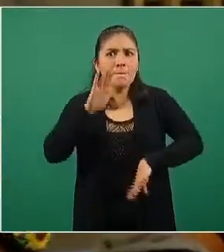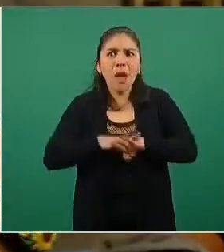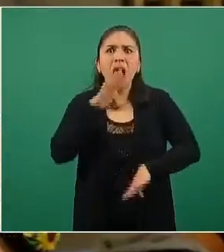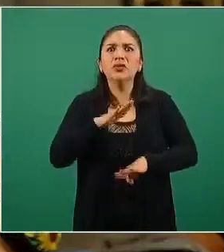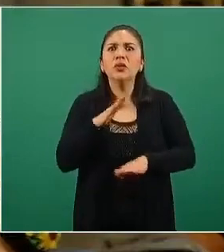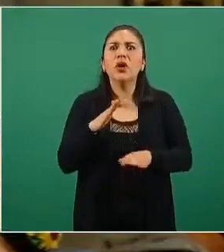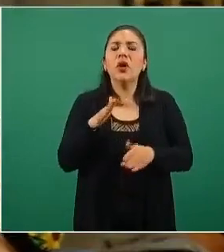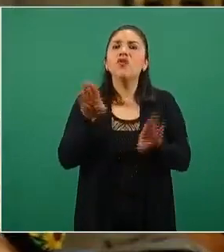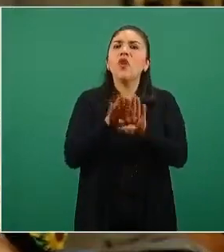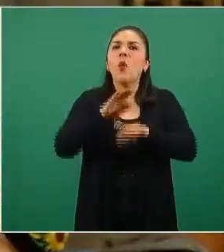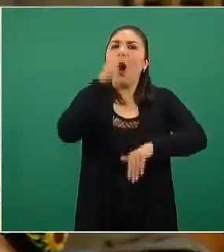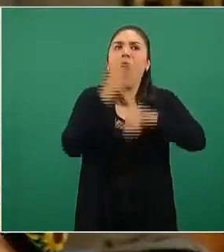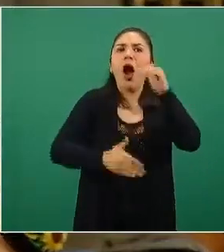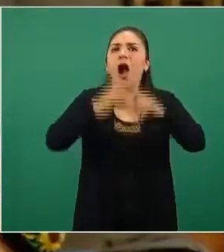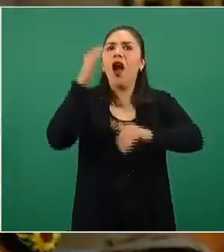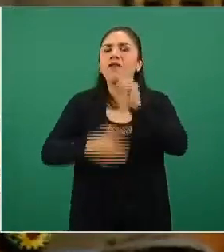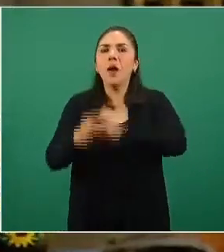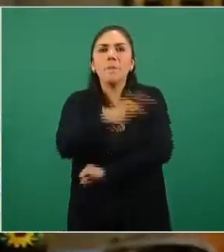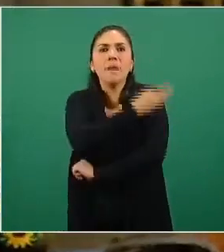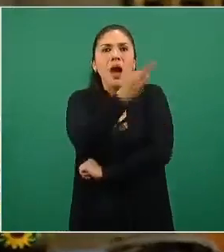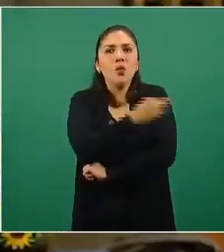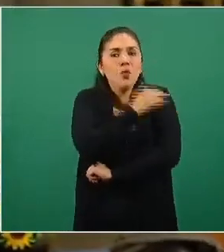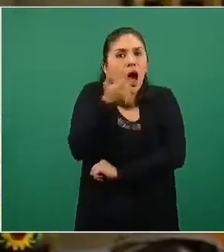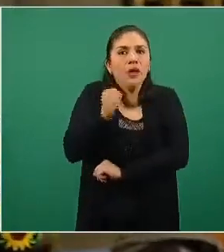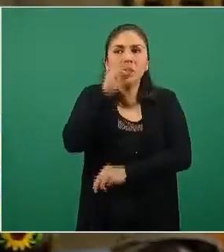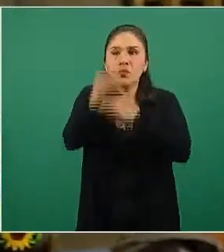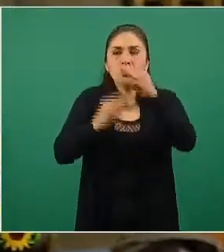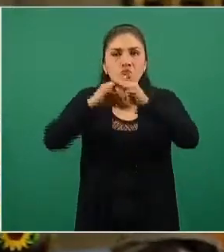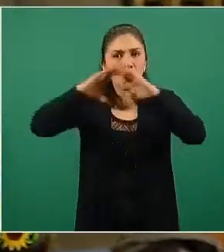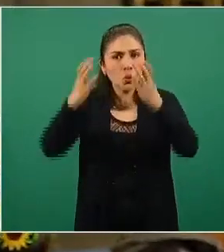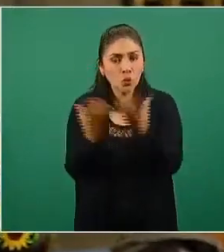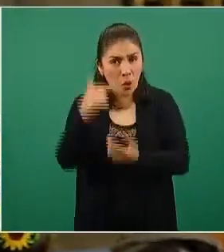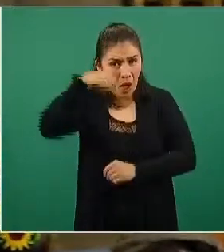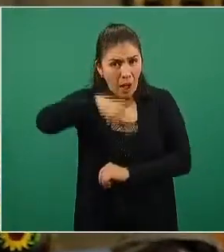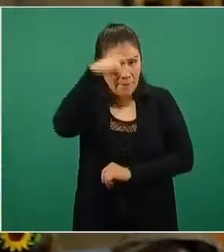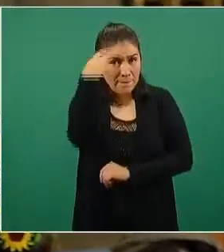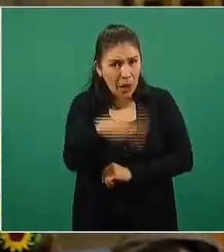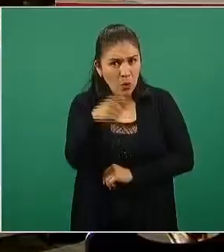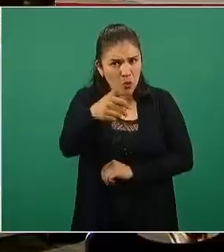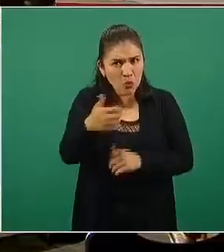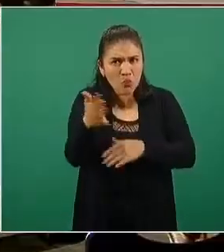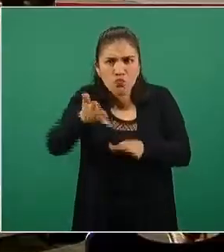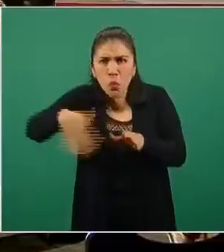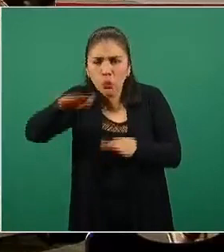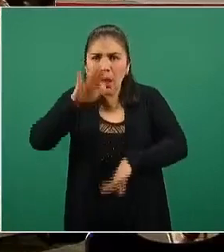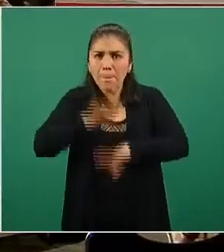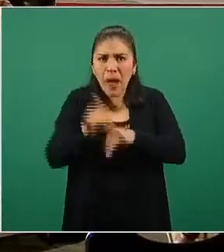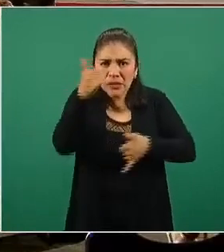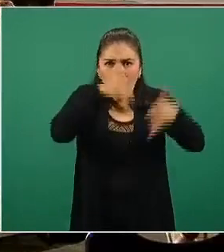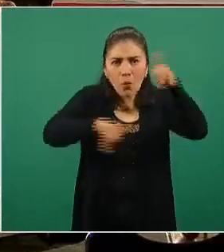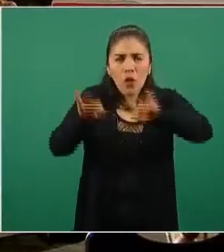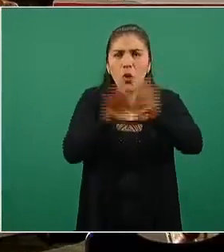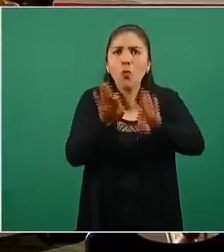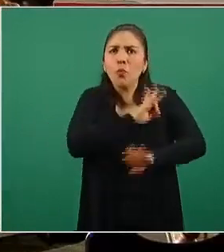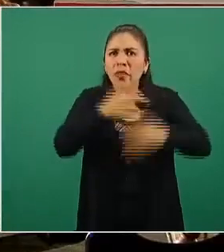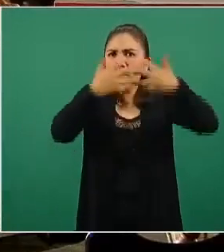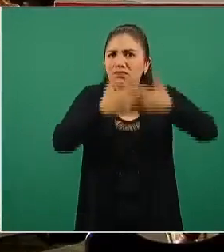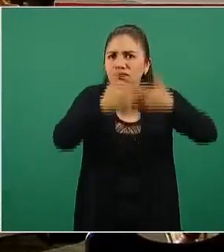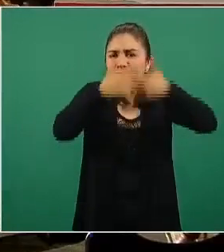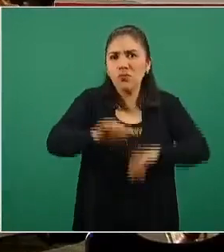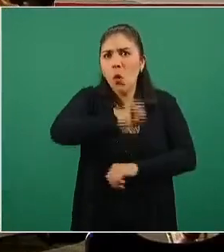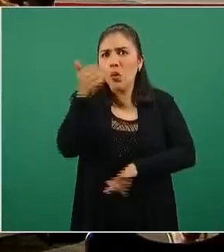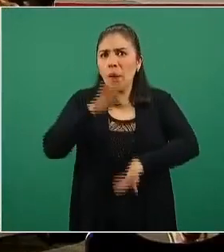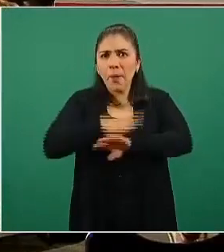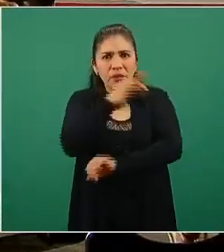mundo, específicamente en México. ¿Se ha estado buscando otros laboratorios para que se puedan producir más vacunas? Bueno, otra empresa que